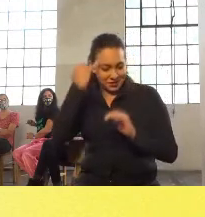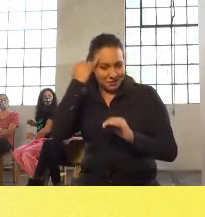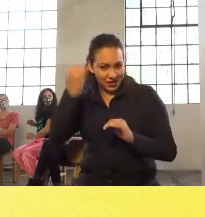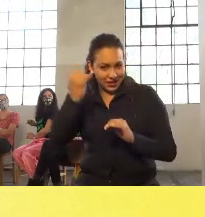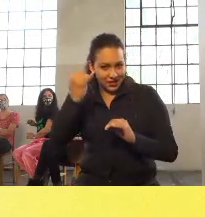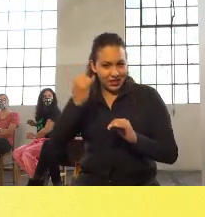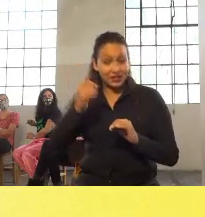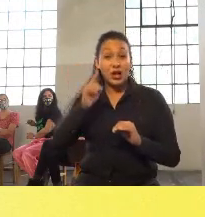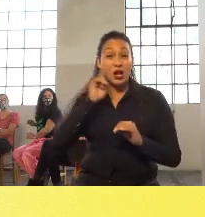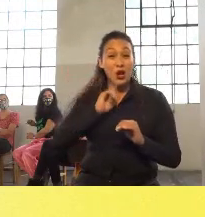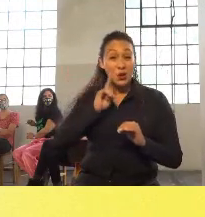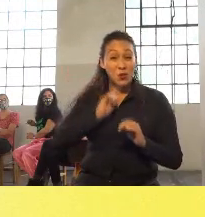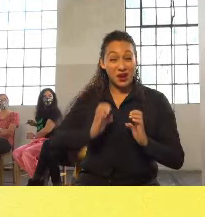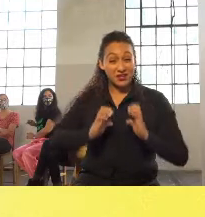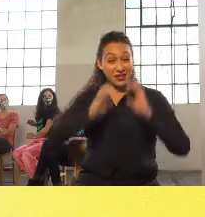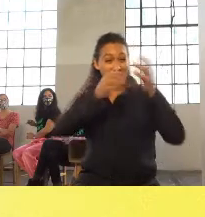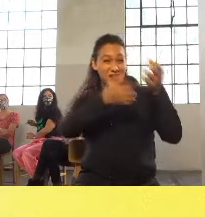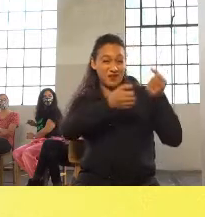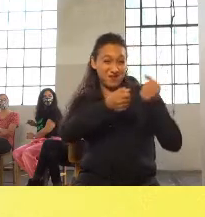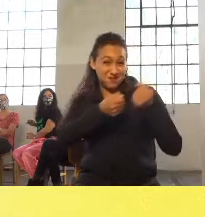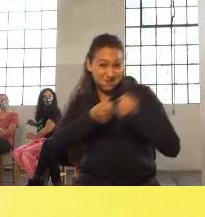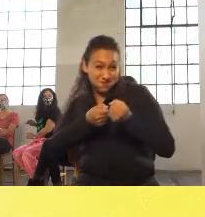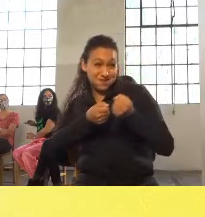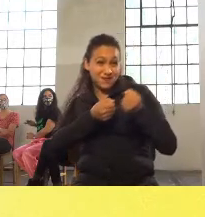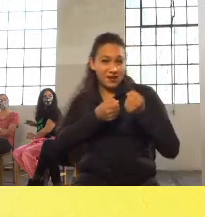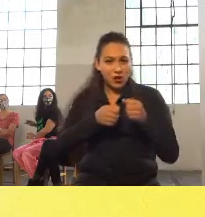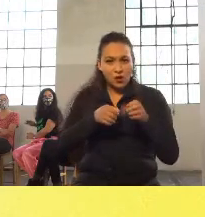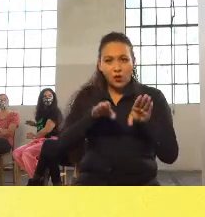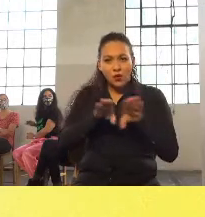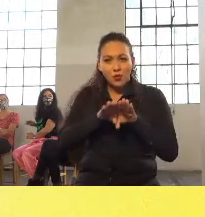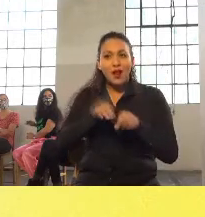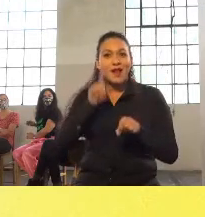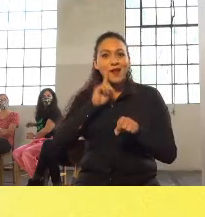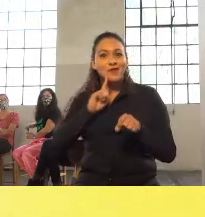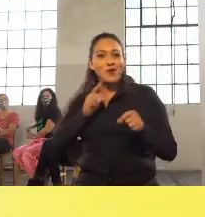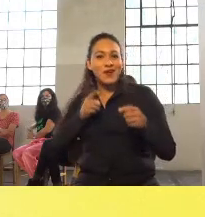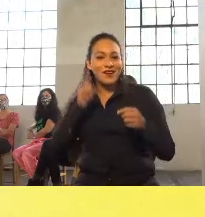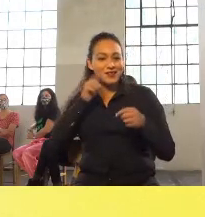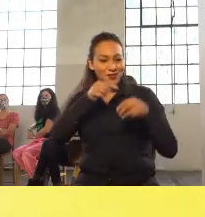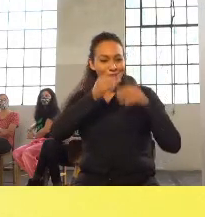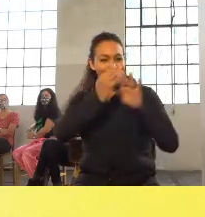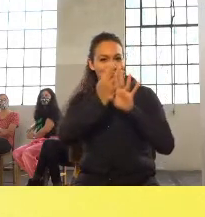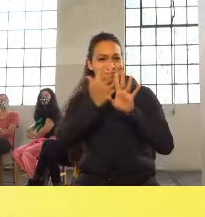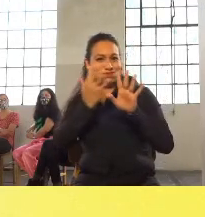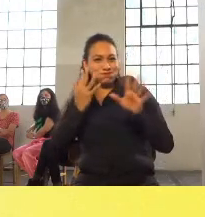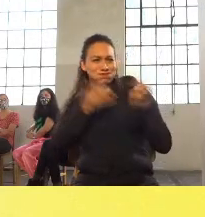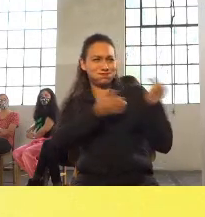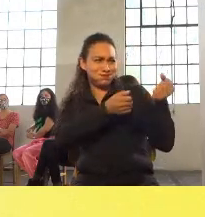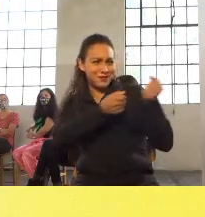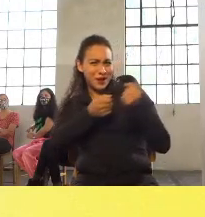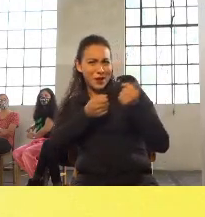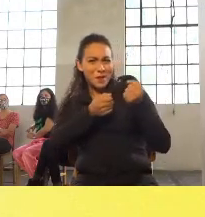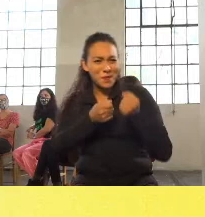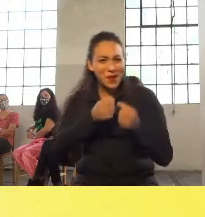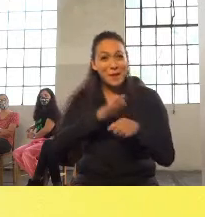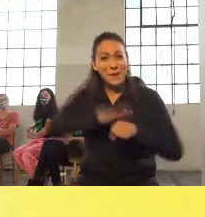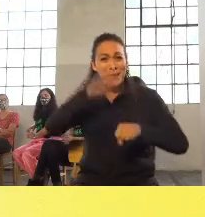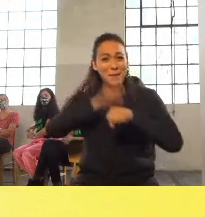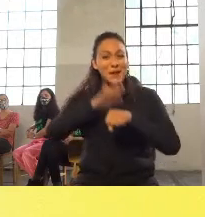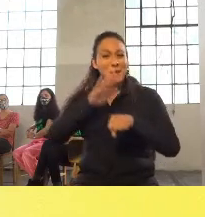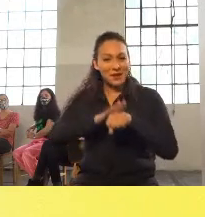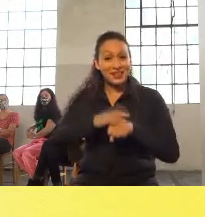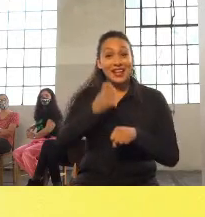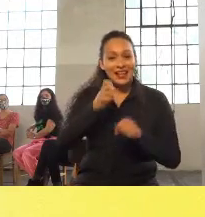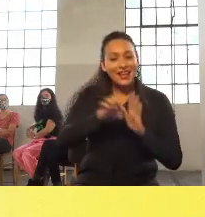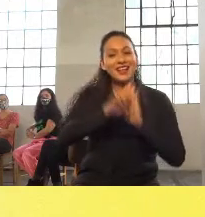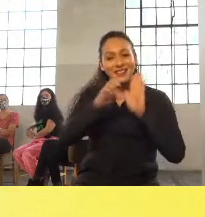fuerza, pero en ese jalar, las activistas que están poniendo cuerpo, literalmente, se están aventando esta estructura hacia ellas